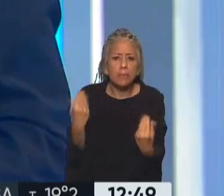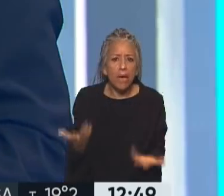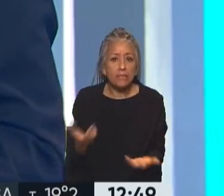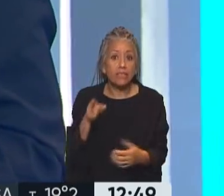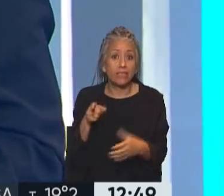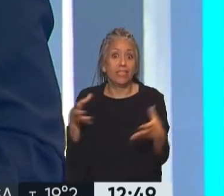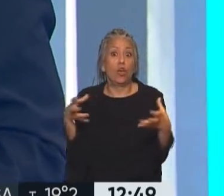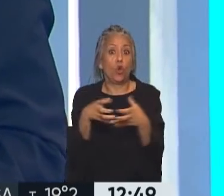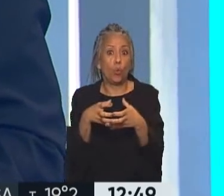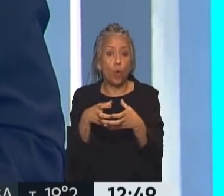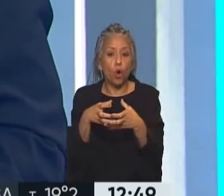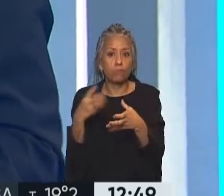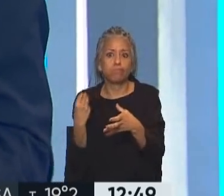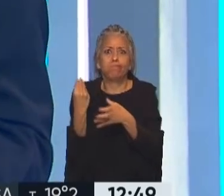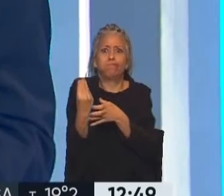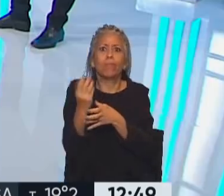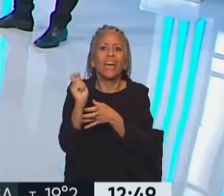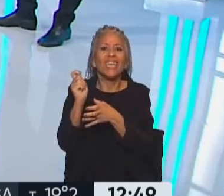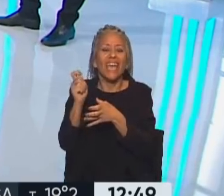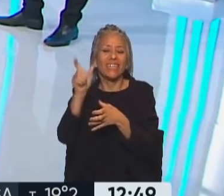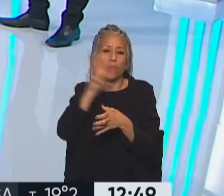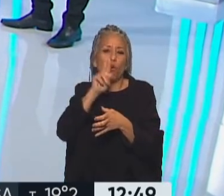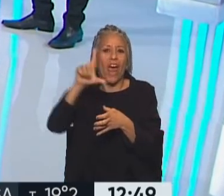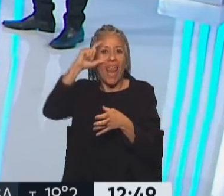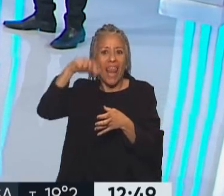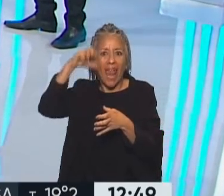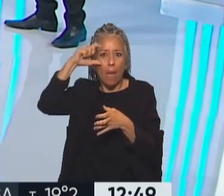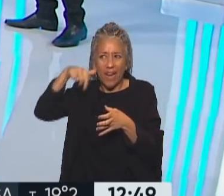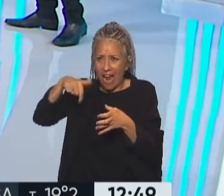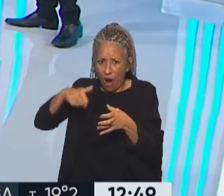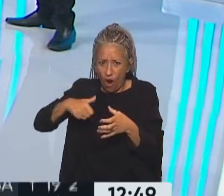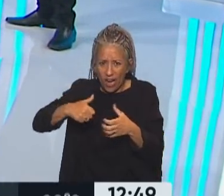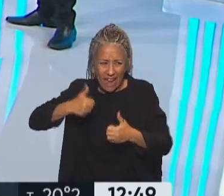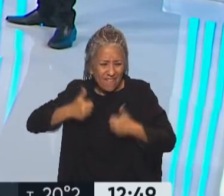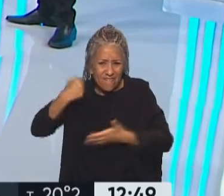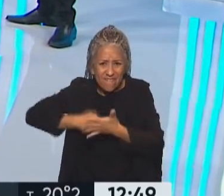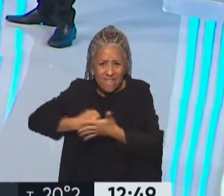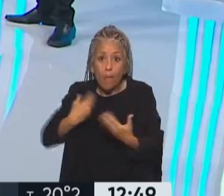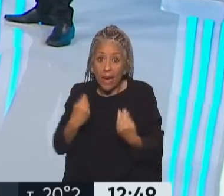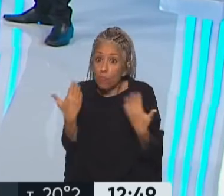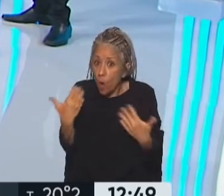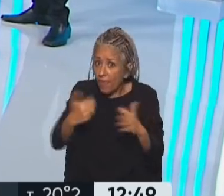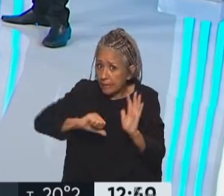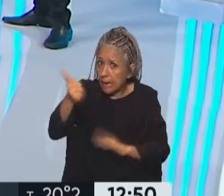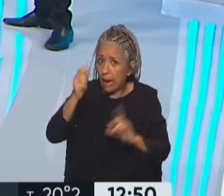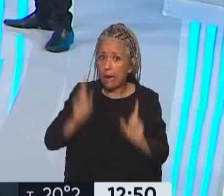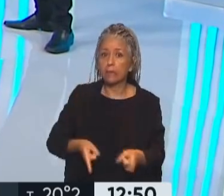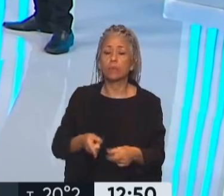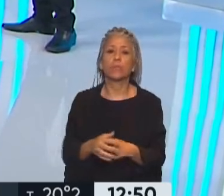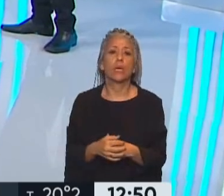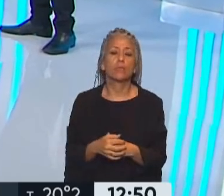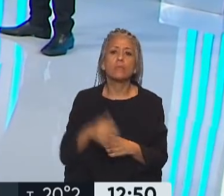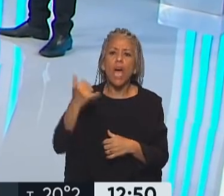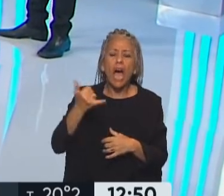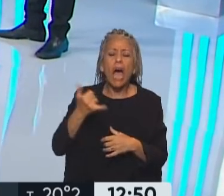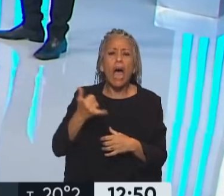partido que comanda Le Pen, que por estas horas está peleando el voto a voto, con posibilidad inclusive de ganarlo. Digo, a ver, hay un